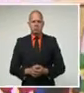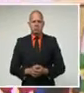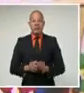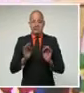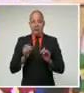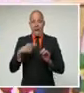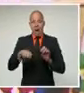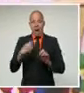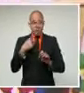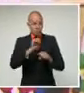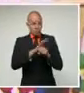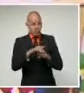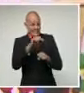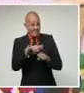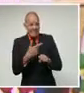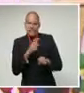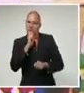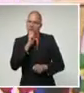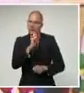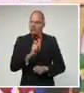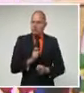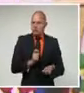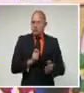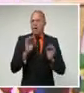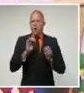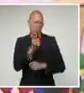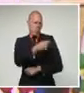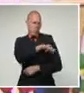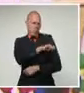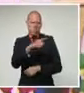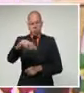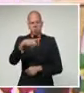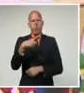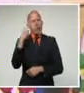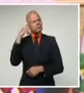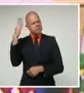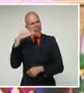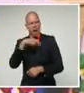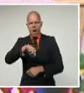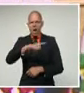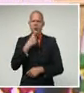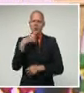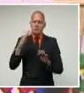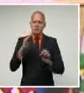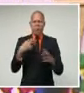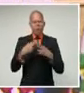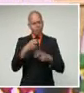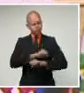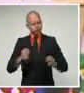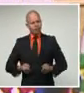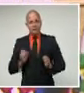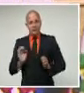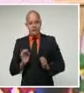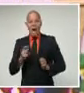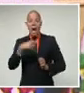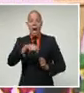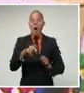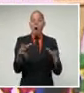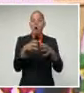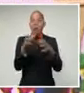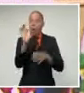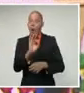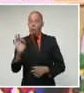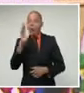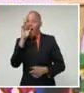es que el pueblo cubano resiste por naturaleza, pero los comités de defensa de la revolución son también por naturaleza la